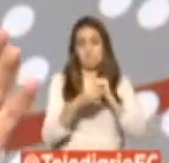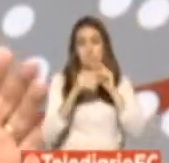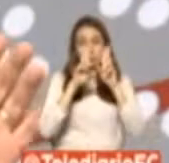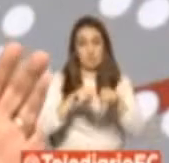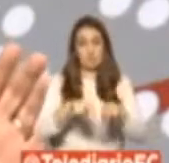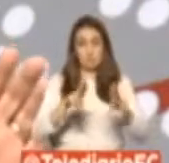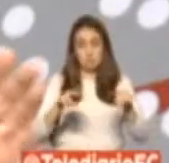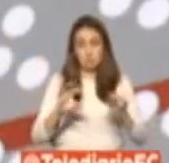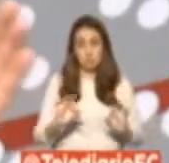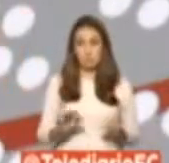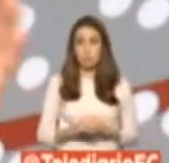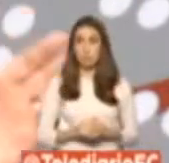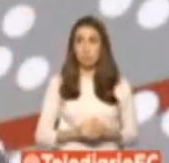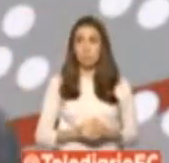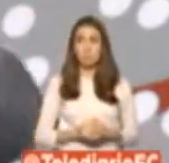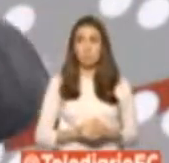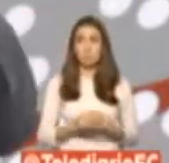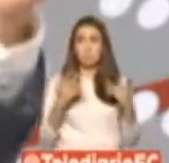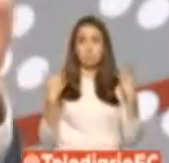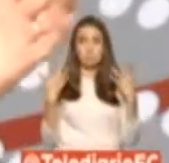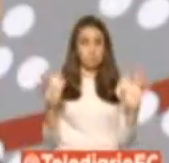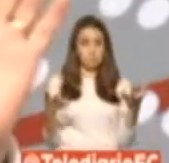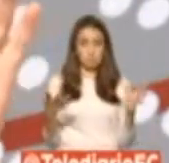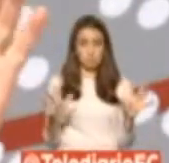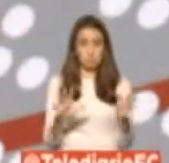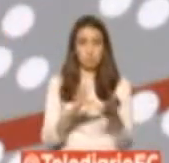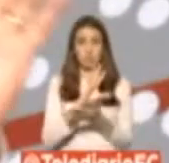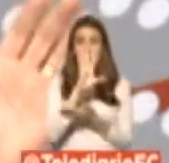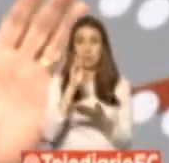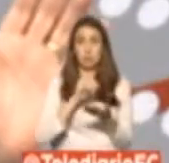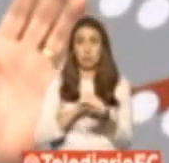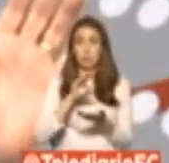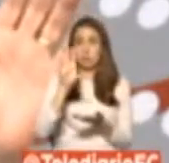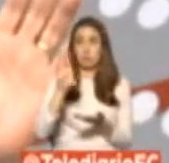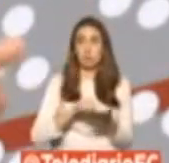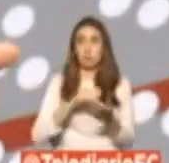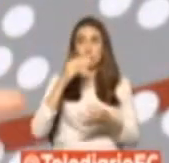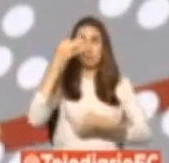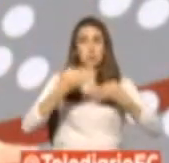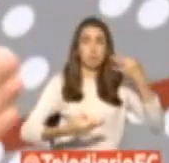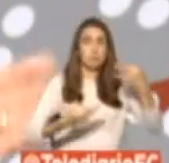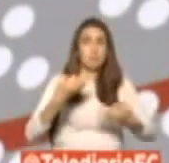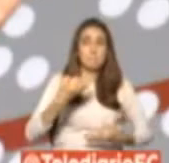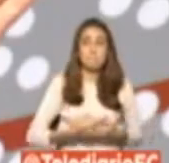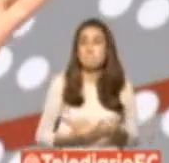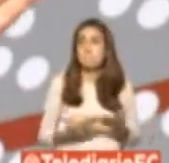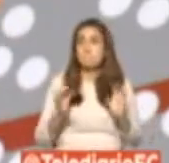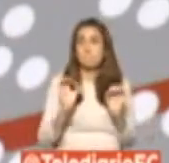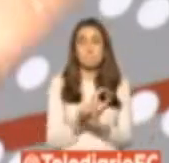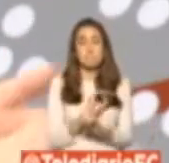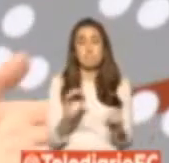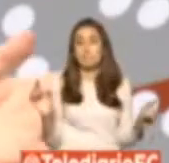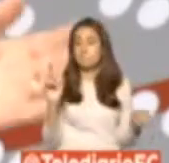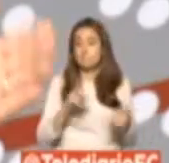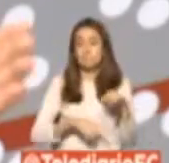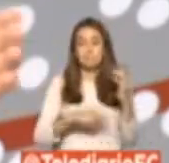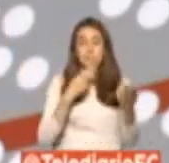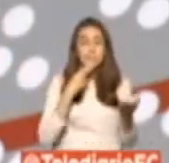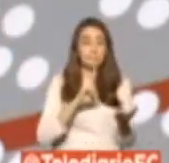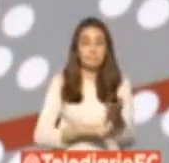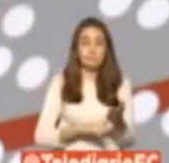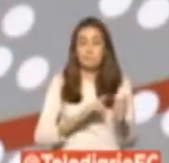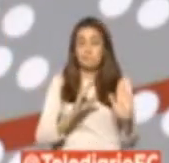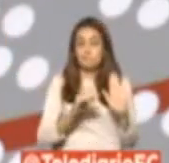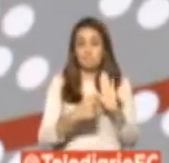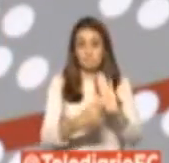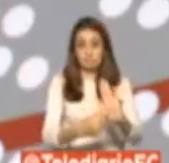naturales privadas. ¿No es cierto? No admite el aporte de personas jurídicas. De tal suerte que no podrían declarar. Es decir,